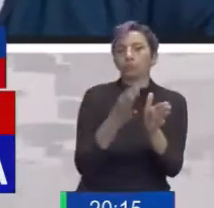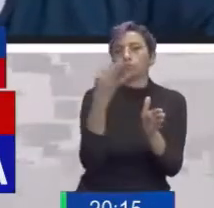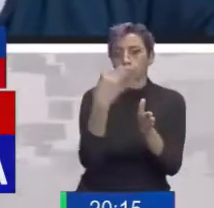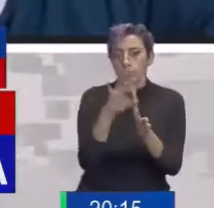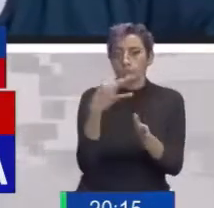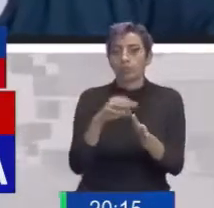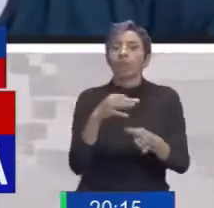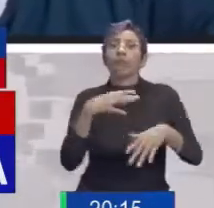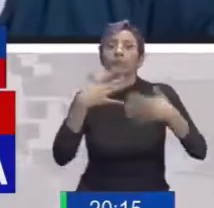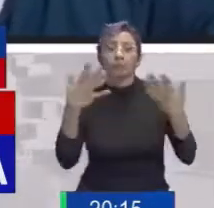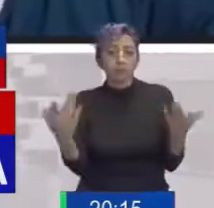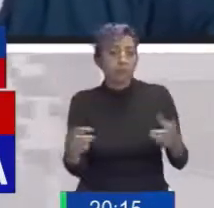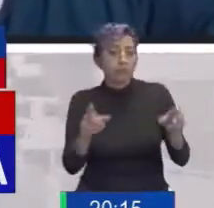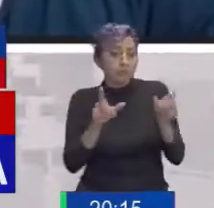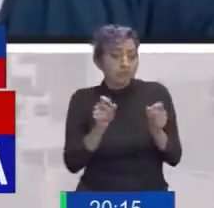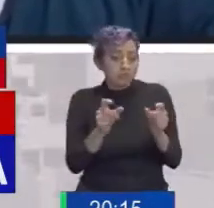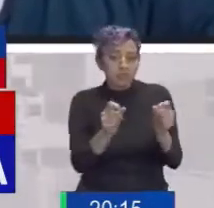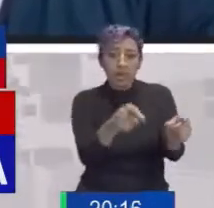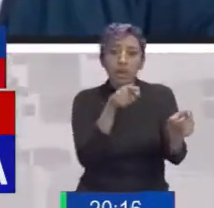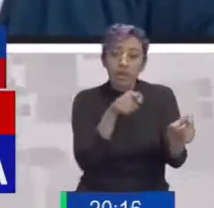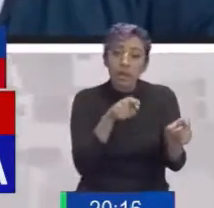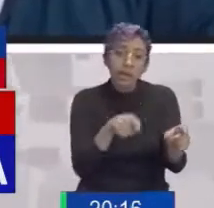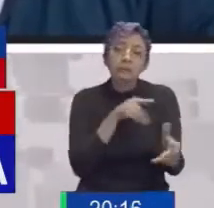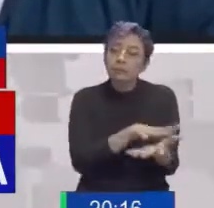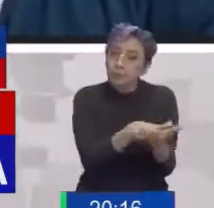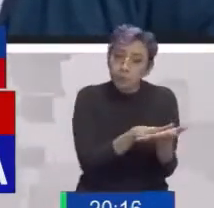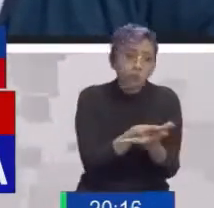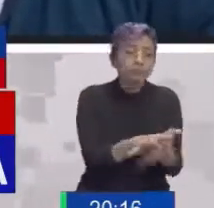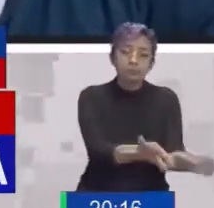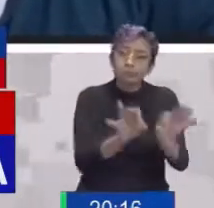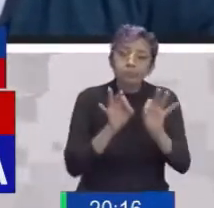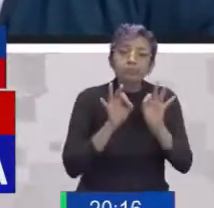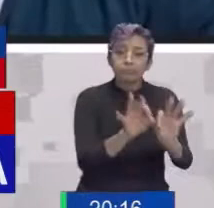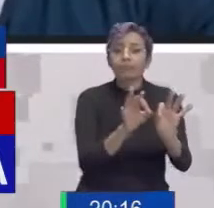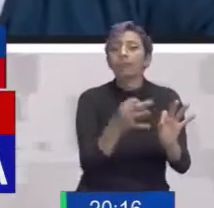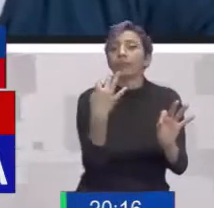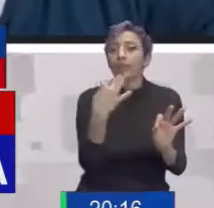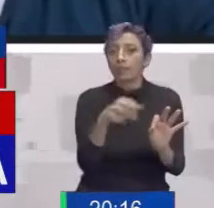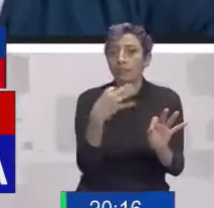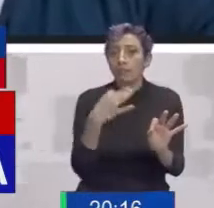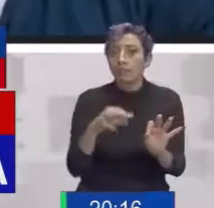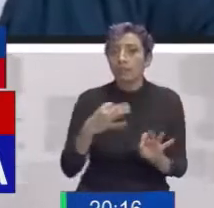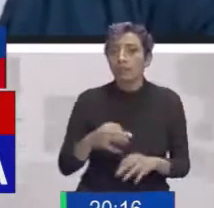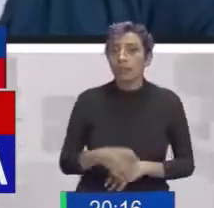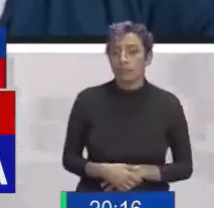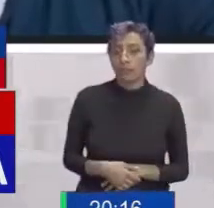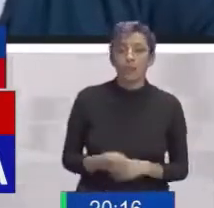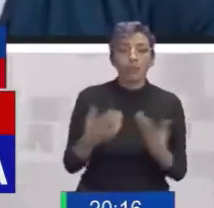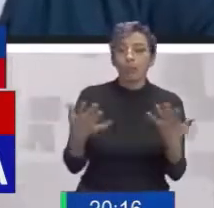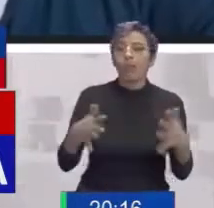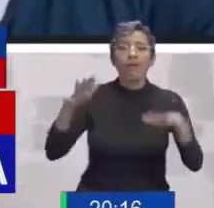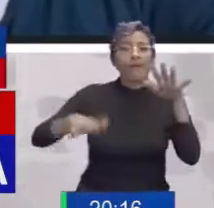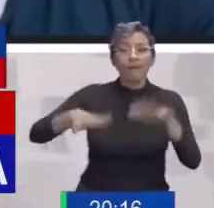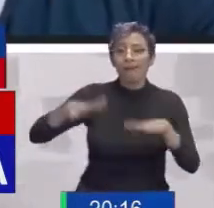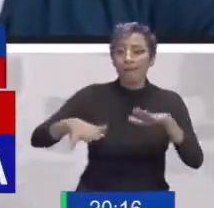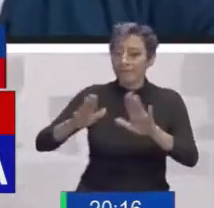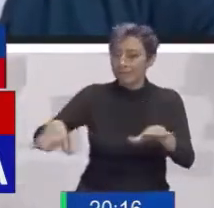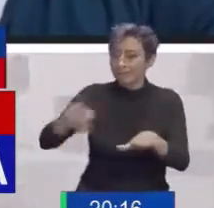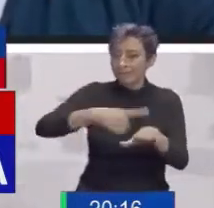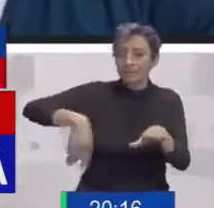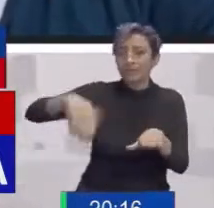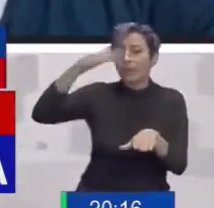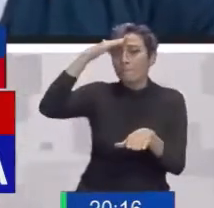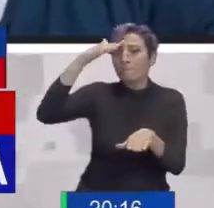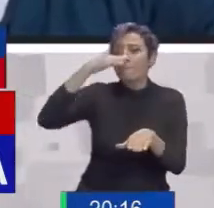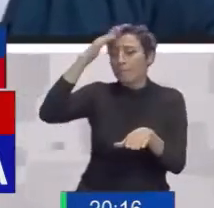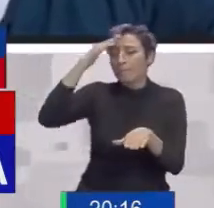ensayos ante una condición que a nosotros, nuestros chiquitos, se van en 6 o 12 meses una vez detectada la enfermedad. No tenemos mucho tiempo. Y ahora